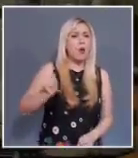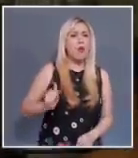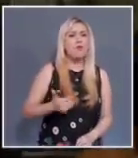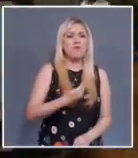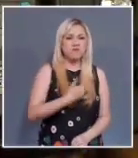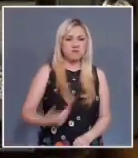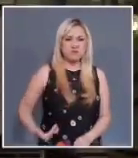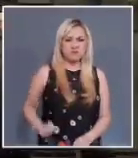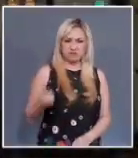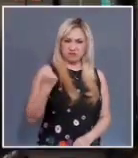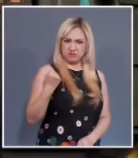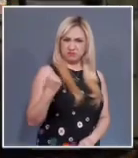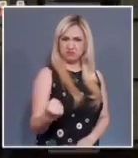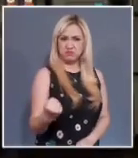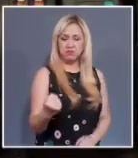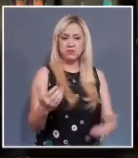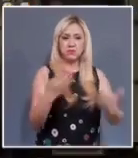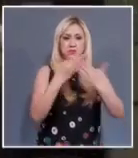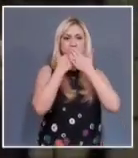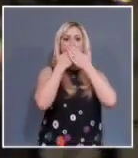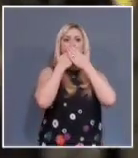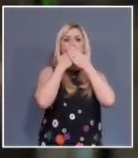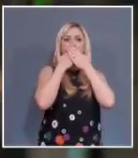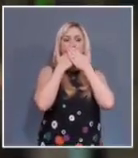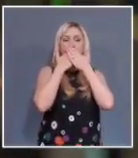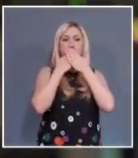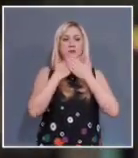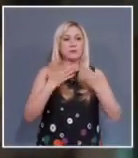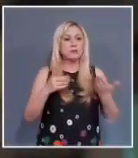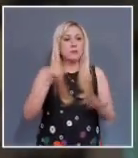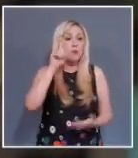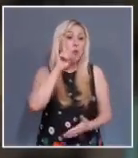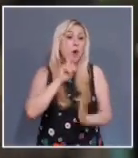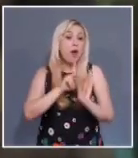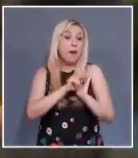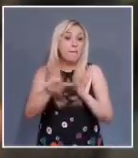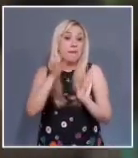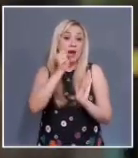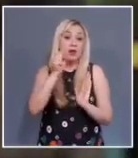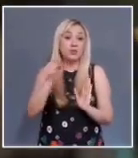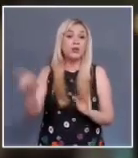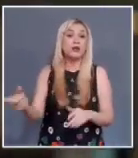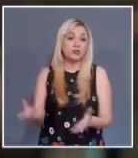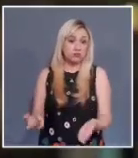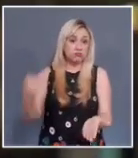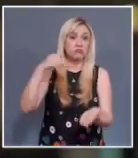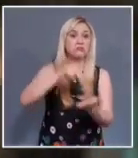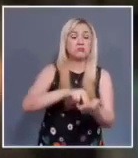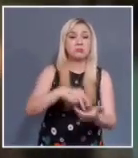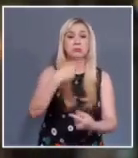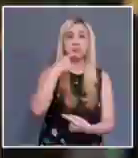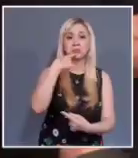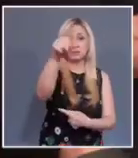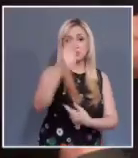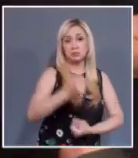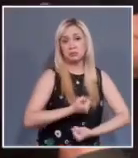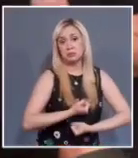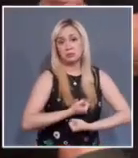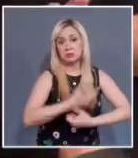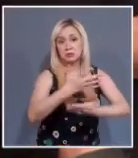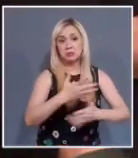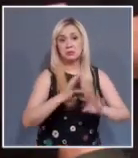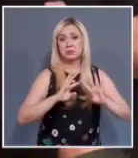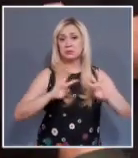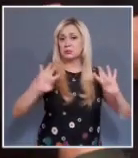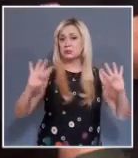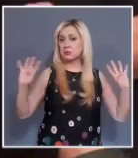lo denunciaron mujeres periodistas al participar en una mesa de diálogo sobre este tema. El